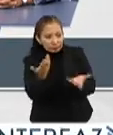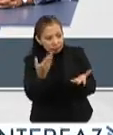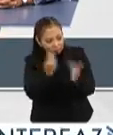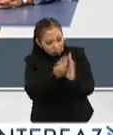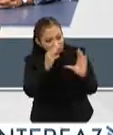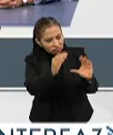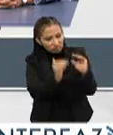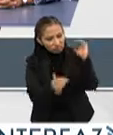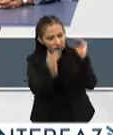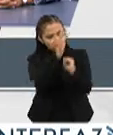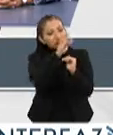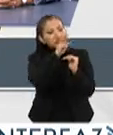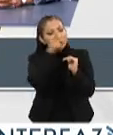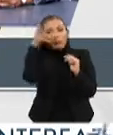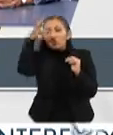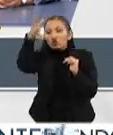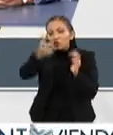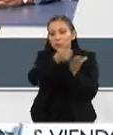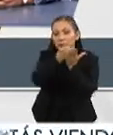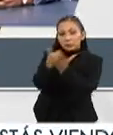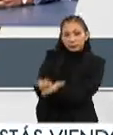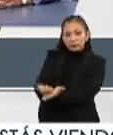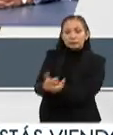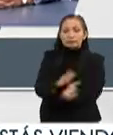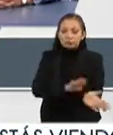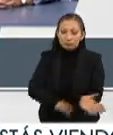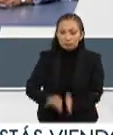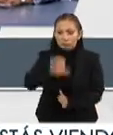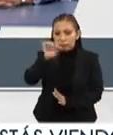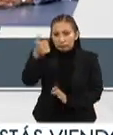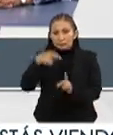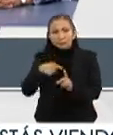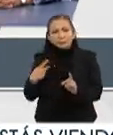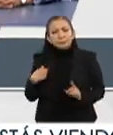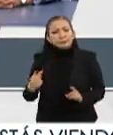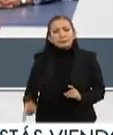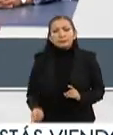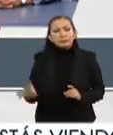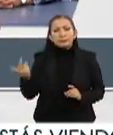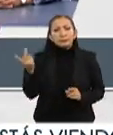alto impacto a nivel futuro. Por otro lado, me gustaría preguntarte si